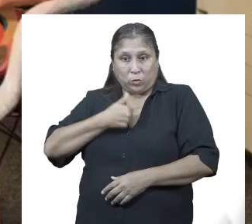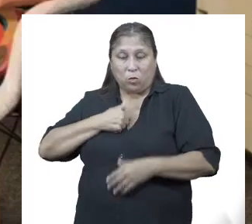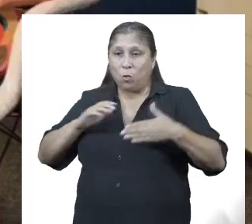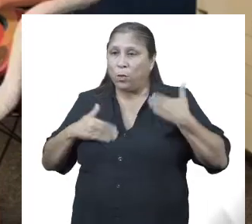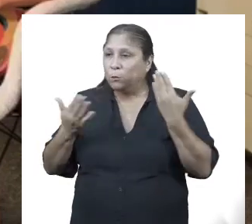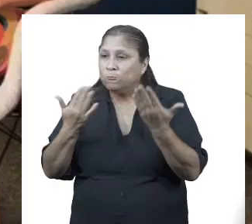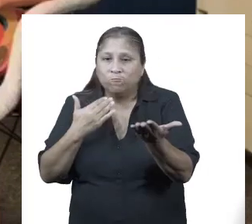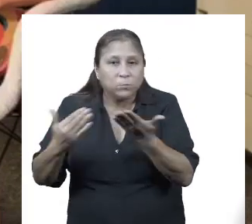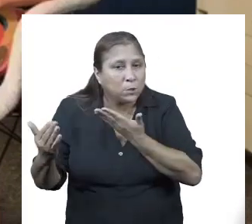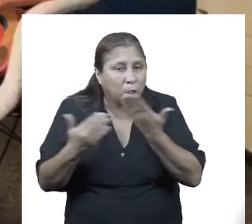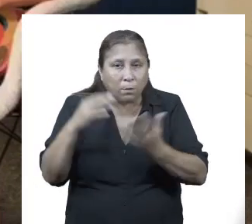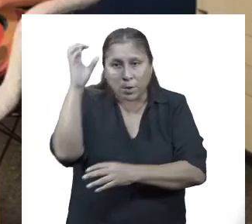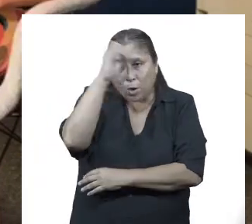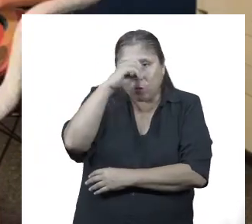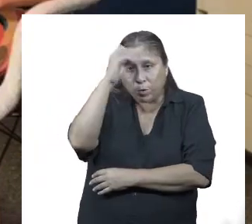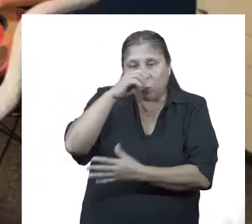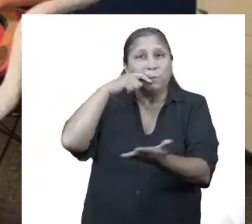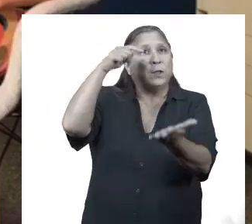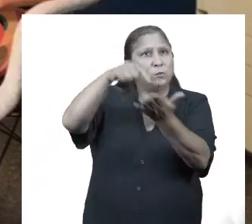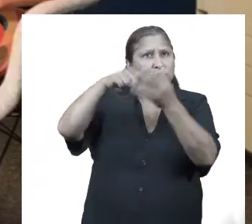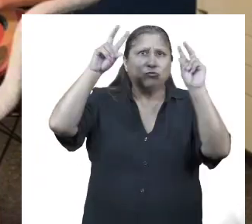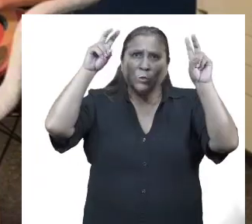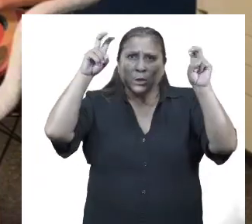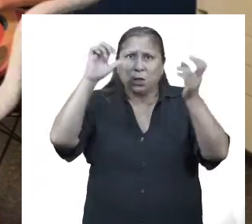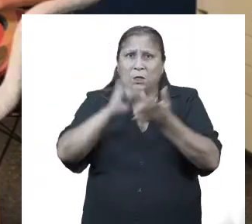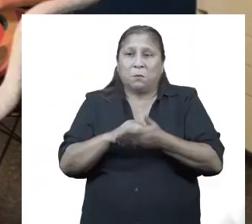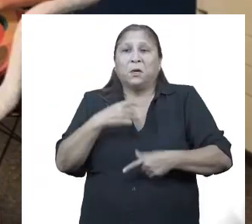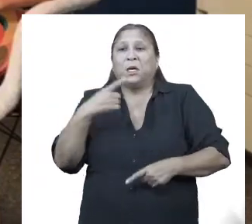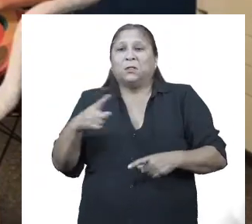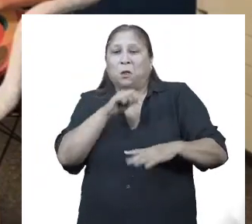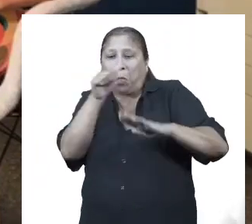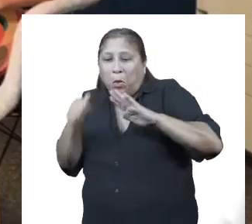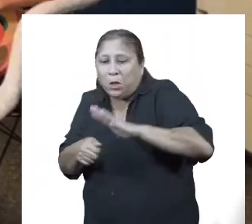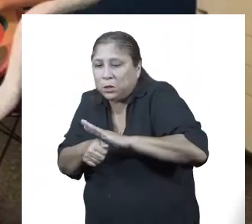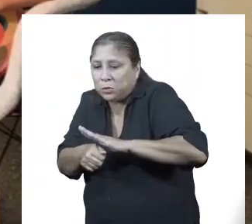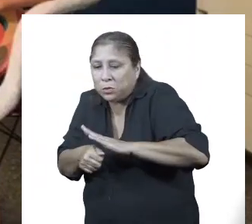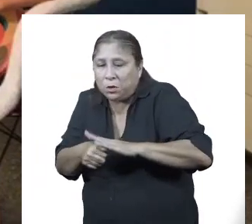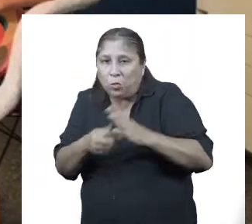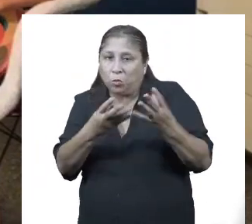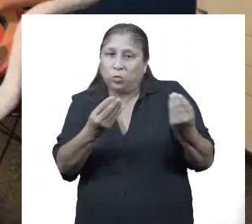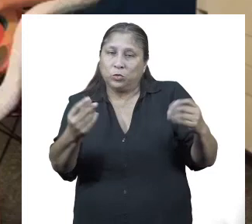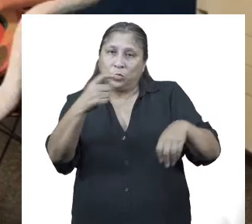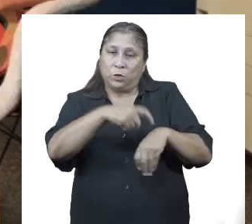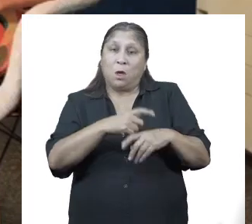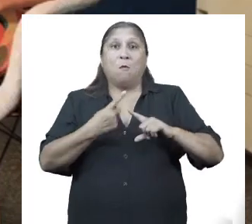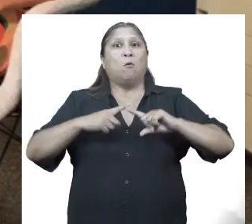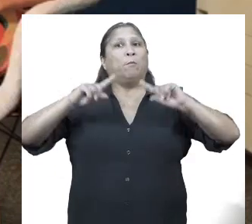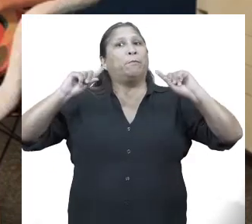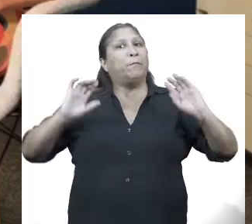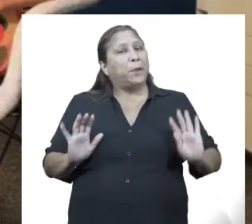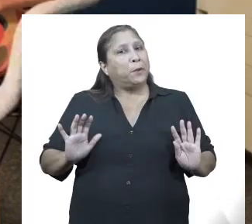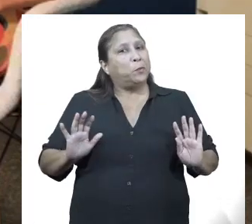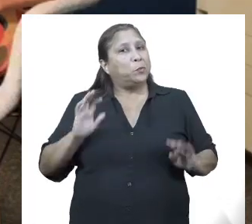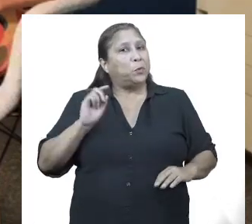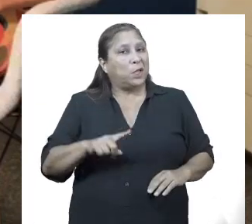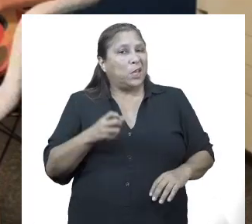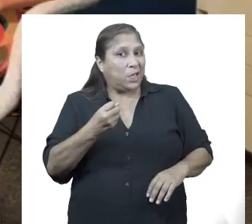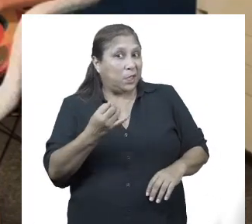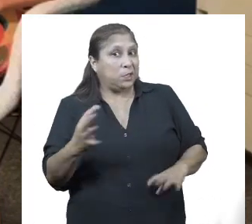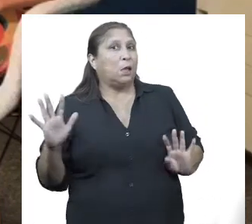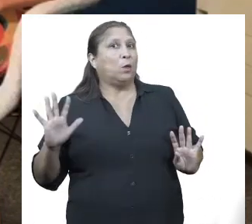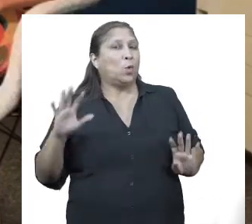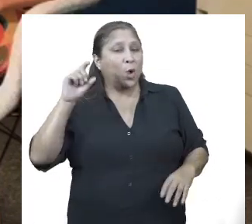podamos intercambiar opiniones sobre este tema que ha estado soterrado mucho tiempo, pero que sin embargo es